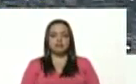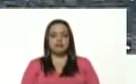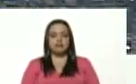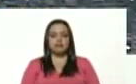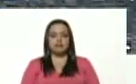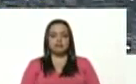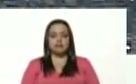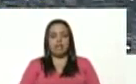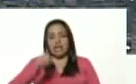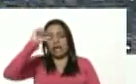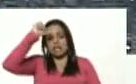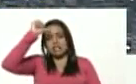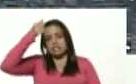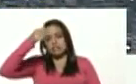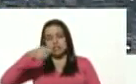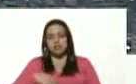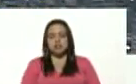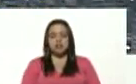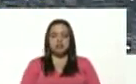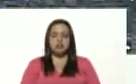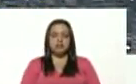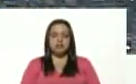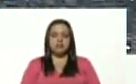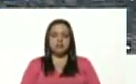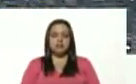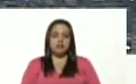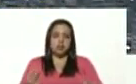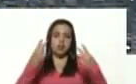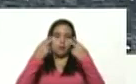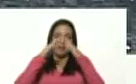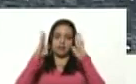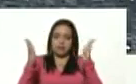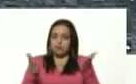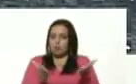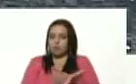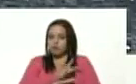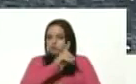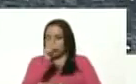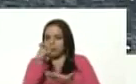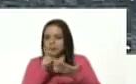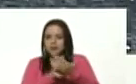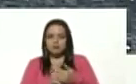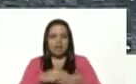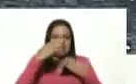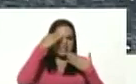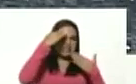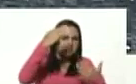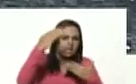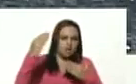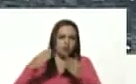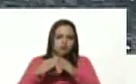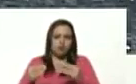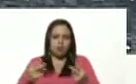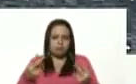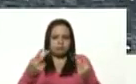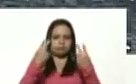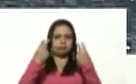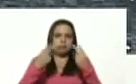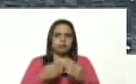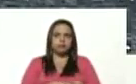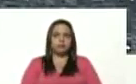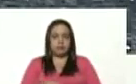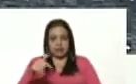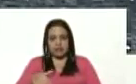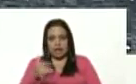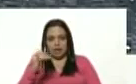desde la India. Bueno, nos ven del mundo entero. Mi saludo a toda la gente. Aquí